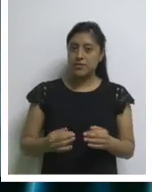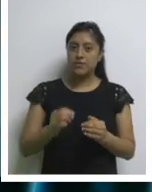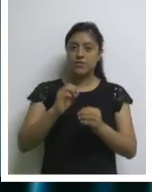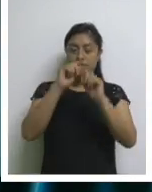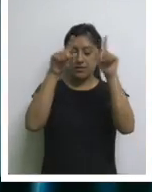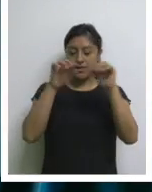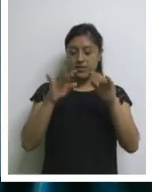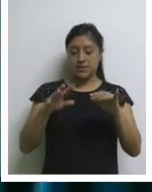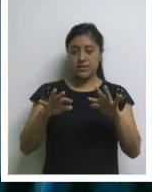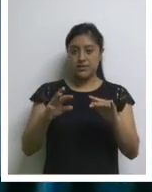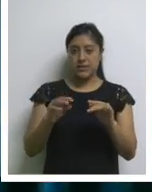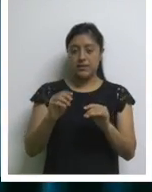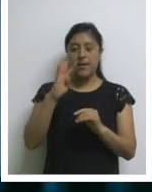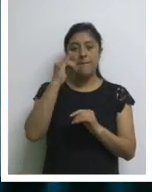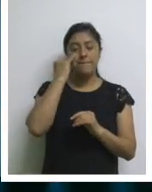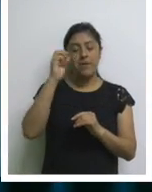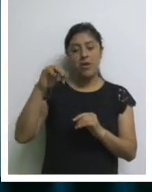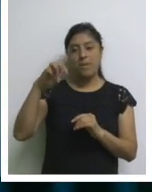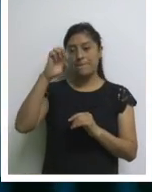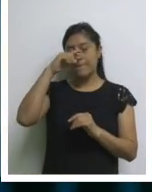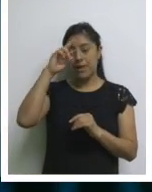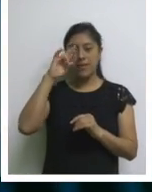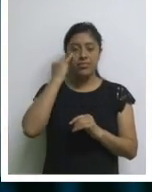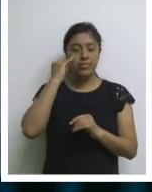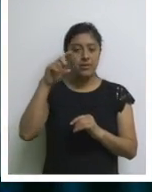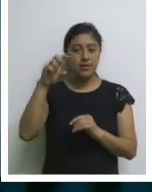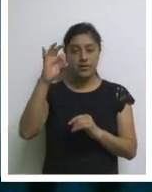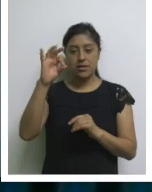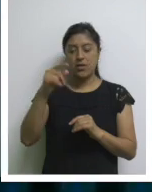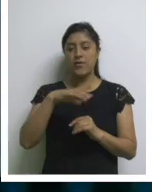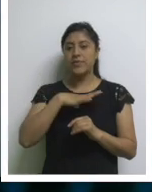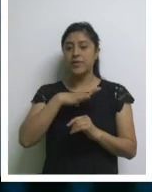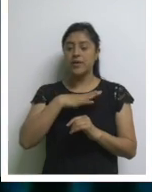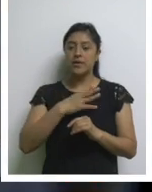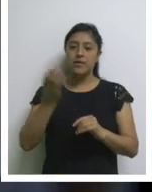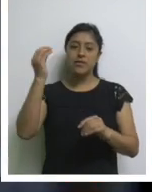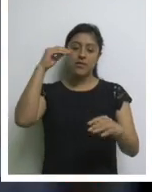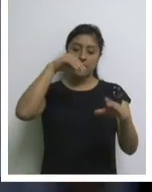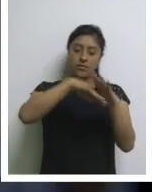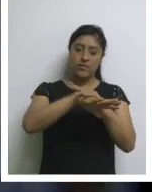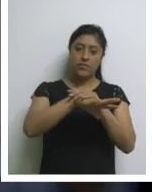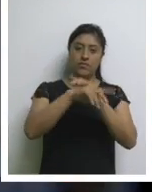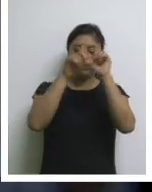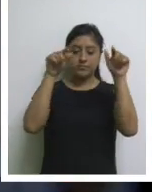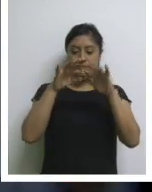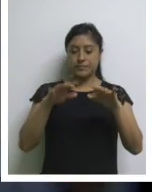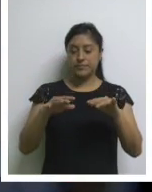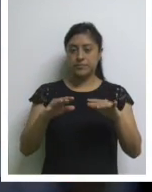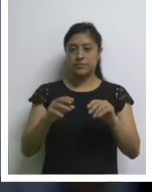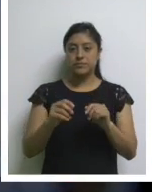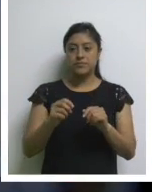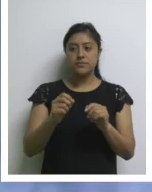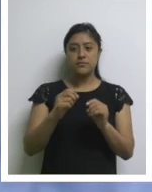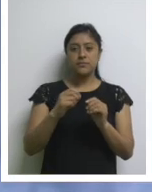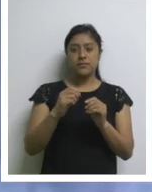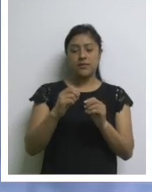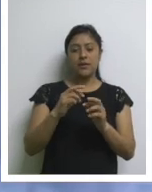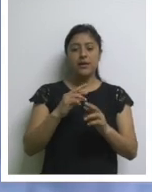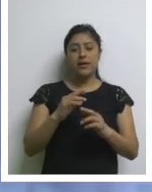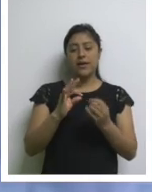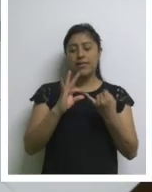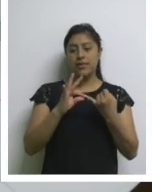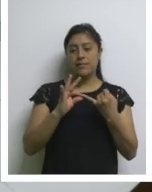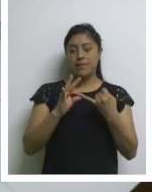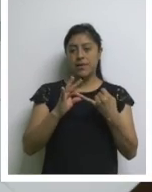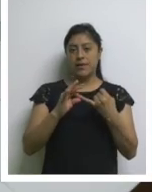sistemas biométricos que se utilizan en la institución incluyen un dispositivo de captación y un software que interpreta la muestra física y